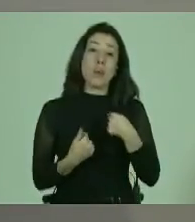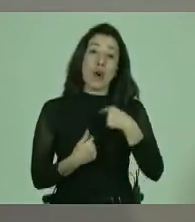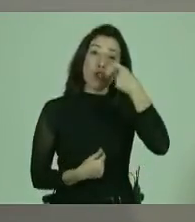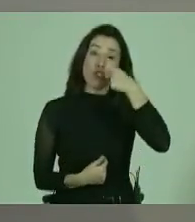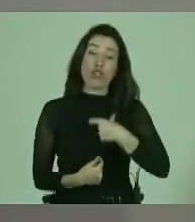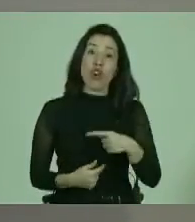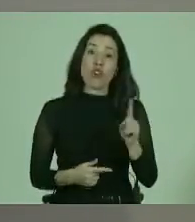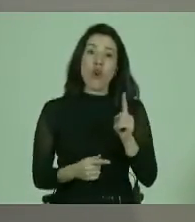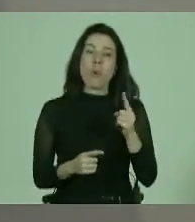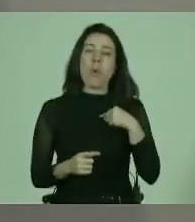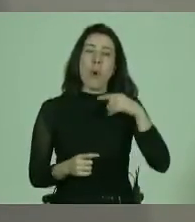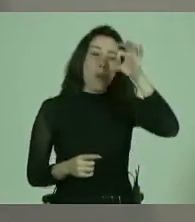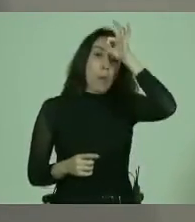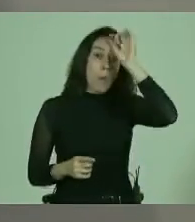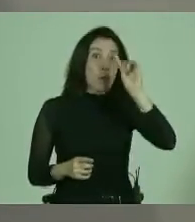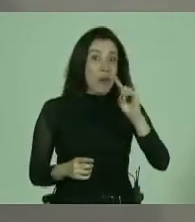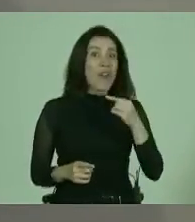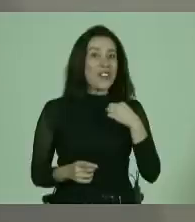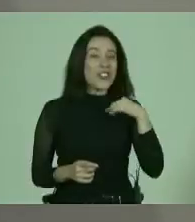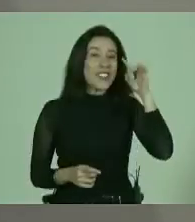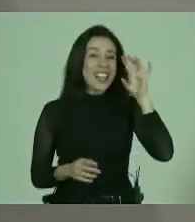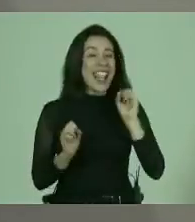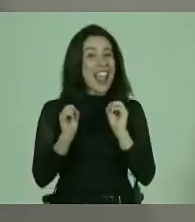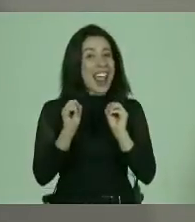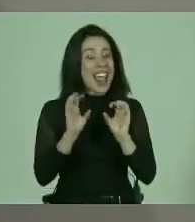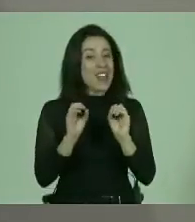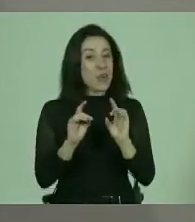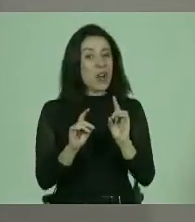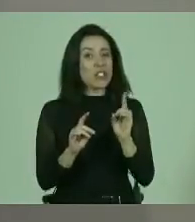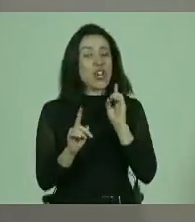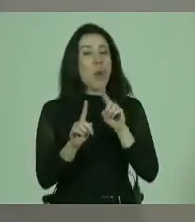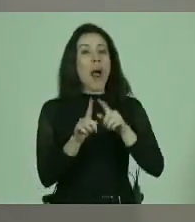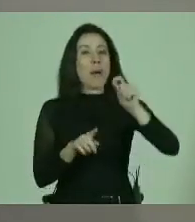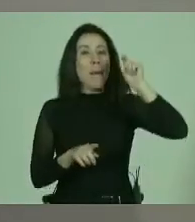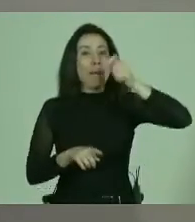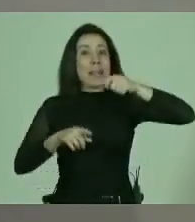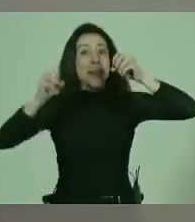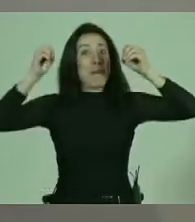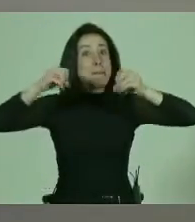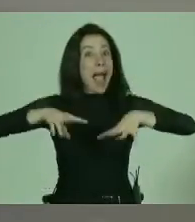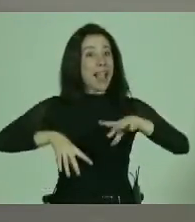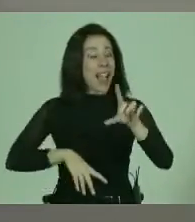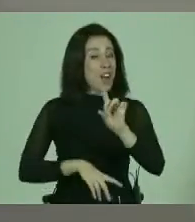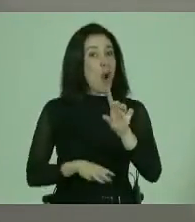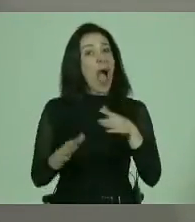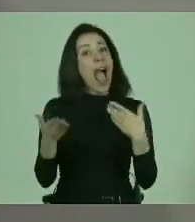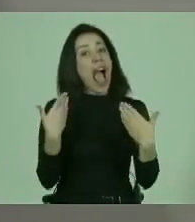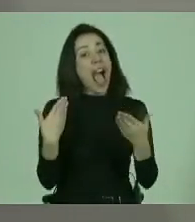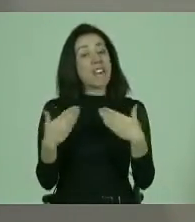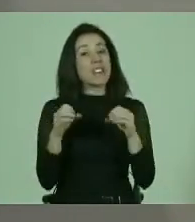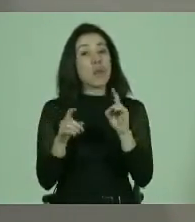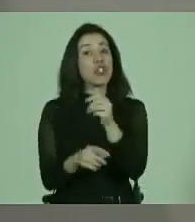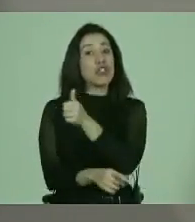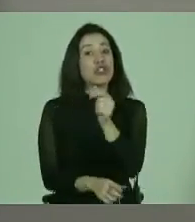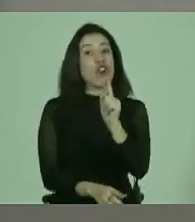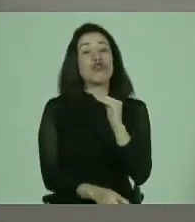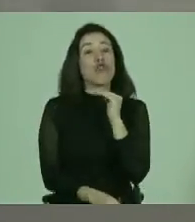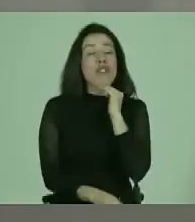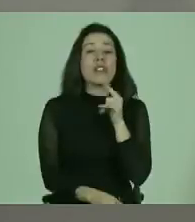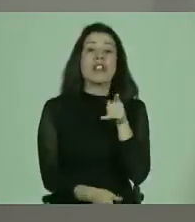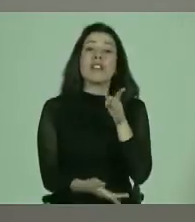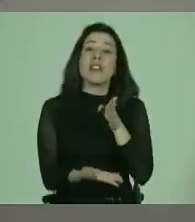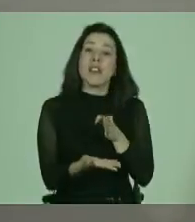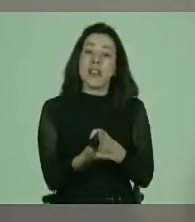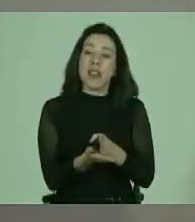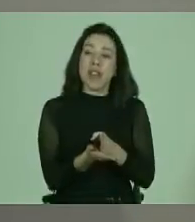demasiado ingenua también sé que la educación no tiene varita mágica a veces la educación no basta y entonces si hay